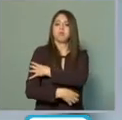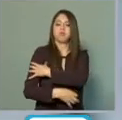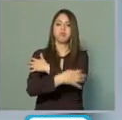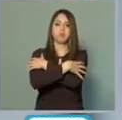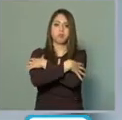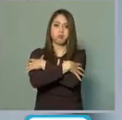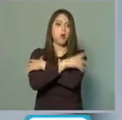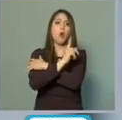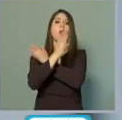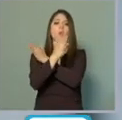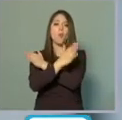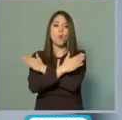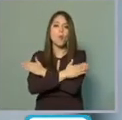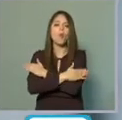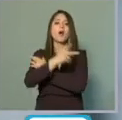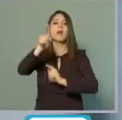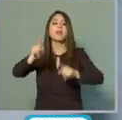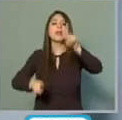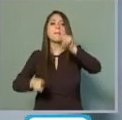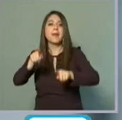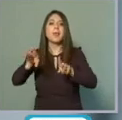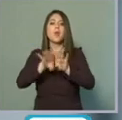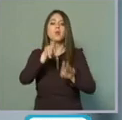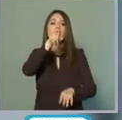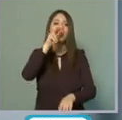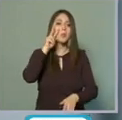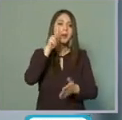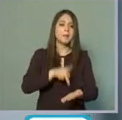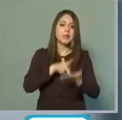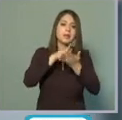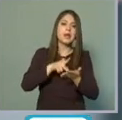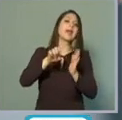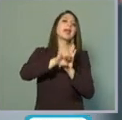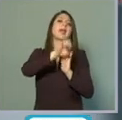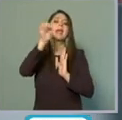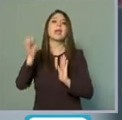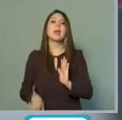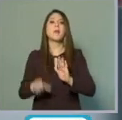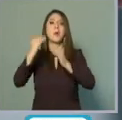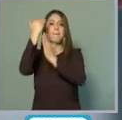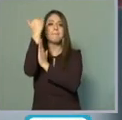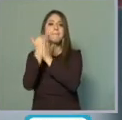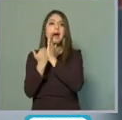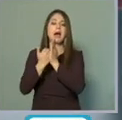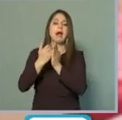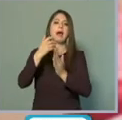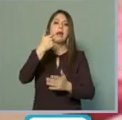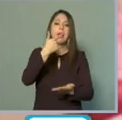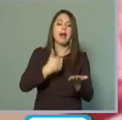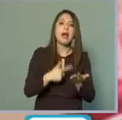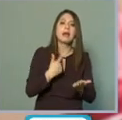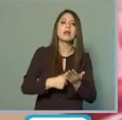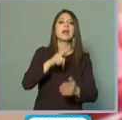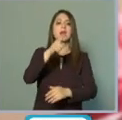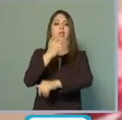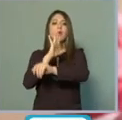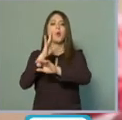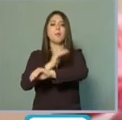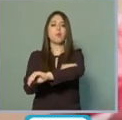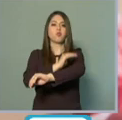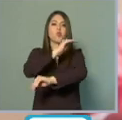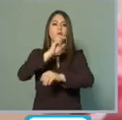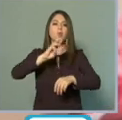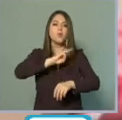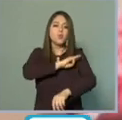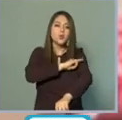no necesariamente se va a ver reflejado en el peso. Tú puedes estar bajando grasa, subiendo músculo, y entonces al final del día quedas... Ahora, hay